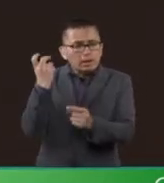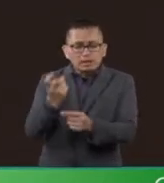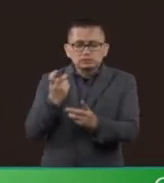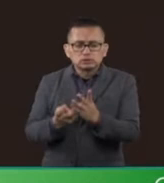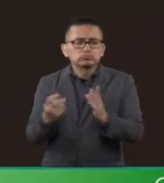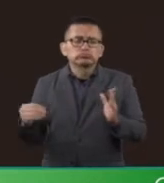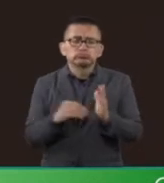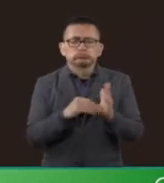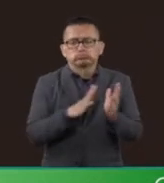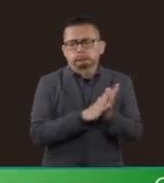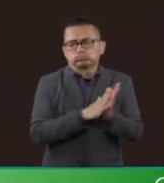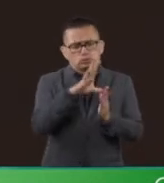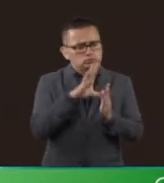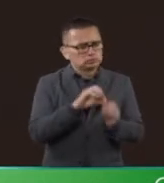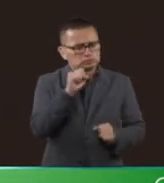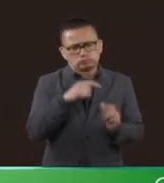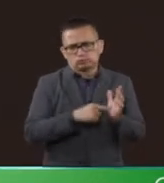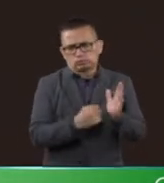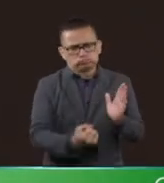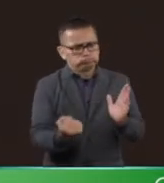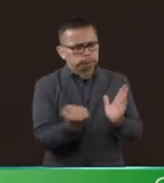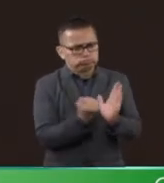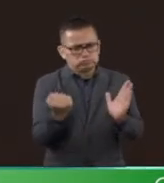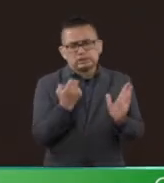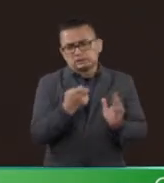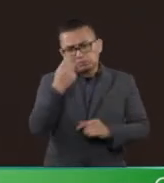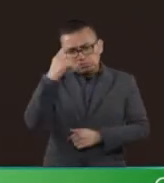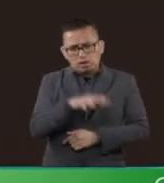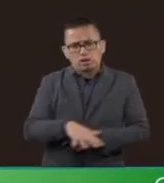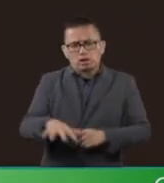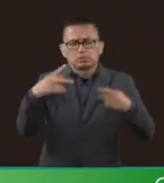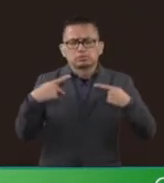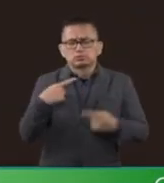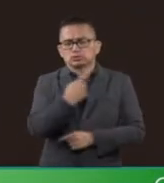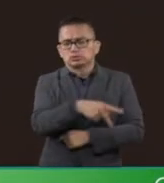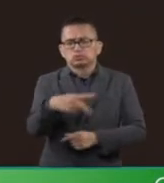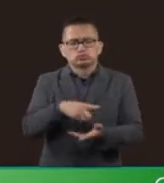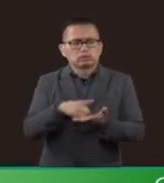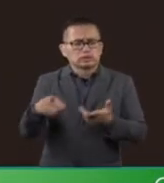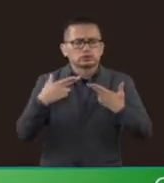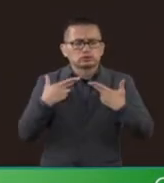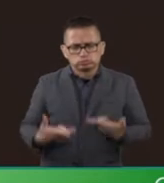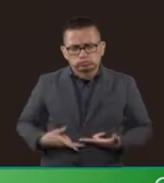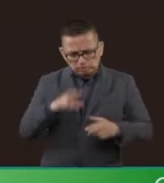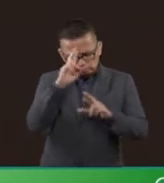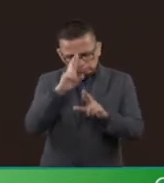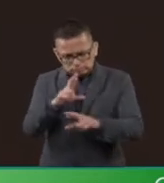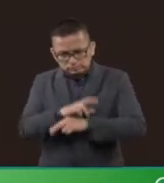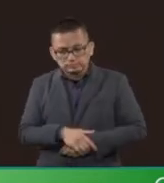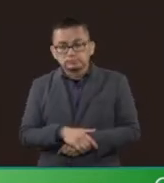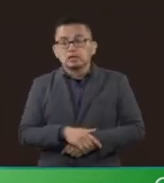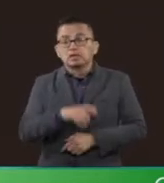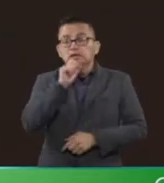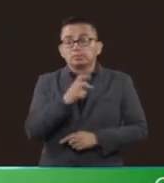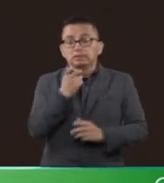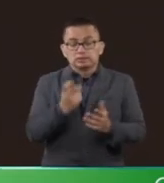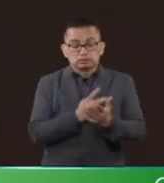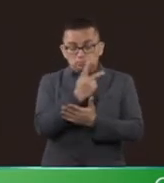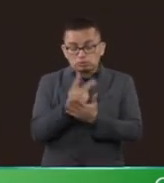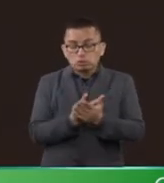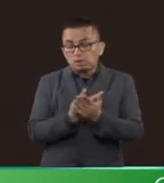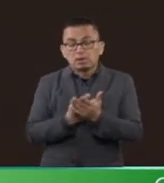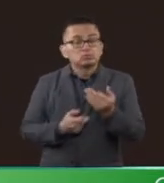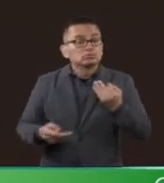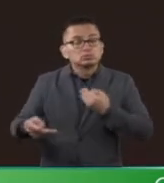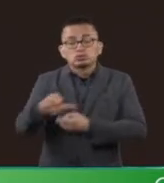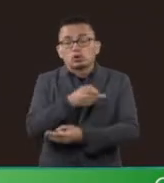Constitución y son un derecho humano de las personas. Además, fueron aprobados por todas las fuerzas políticas, entre ellas